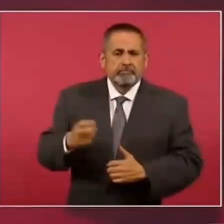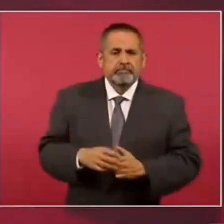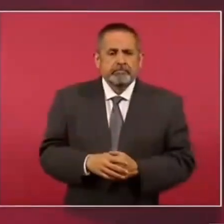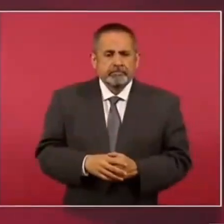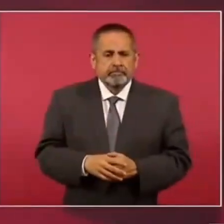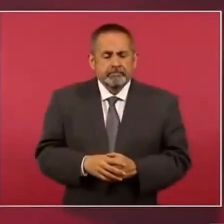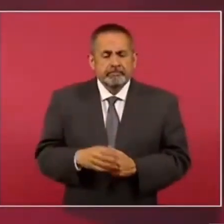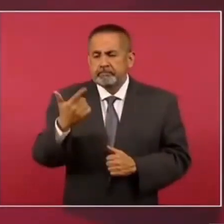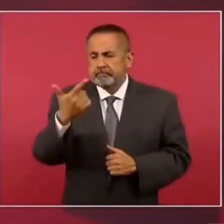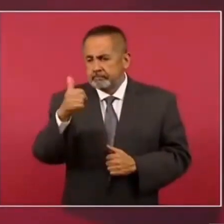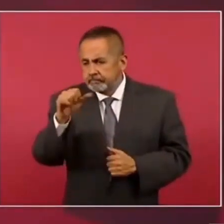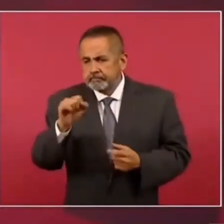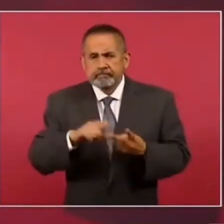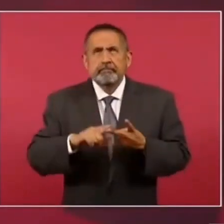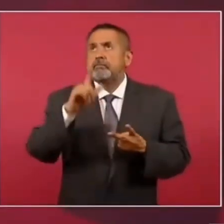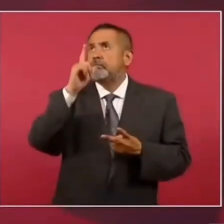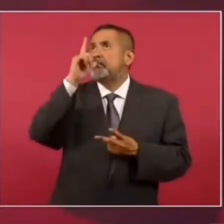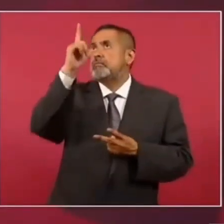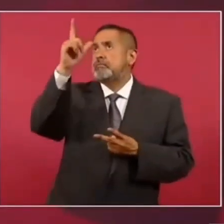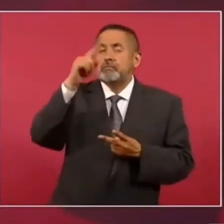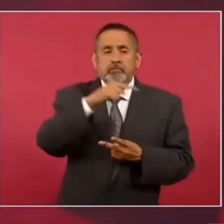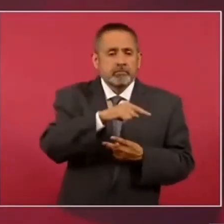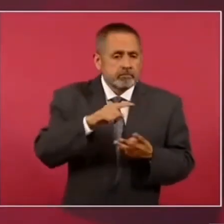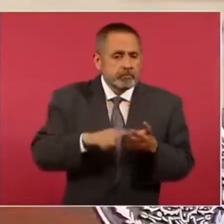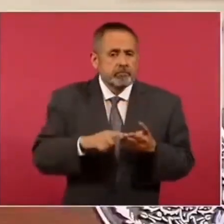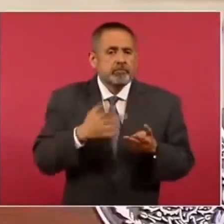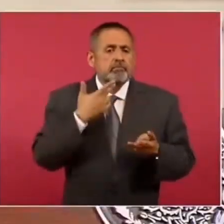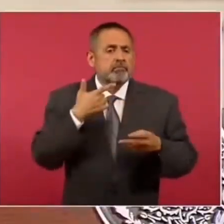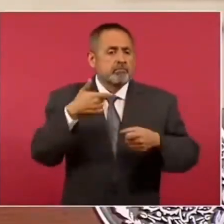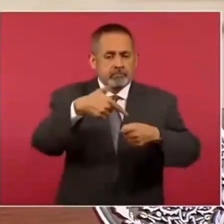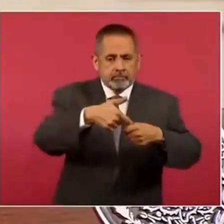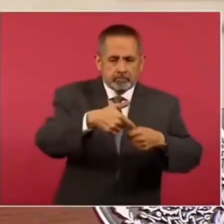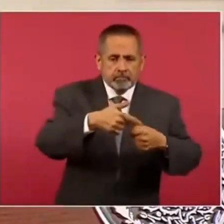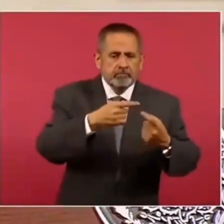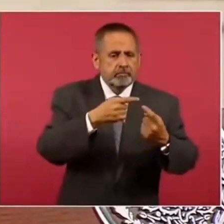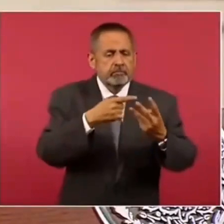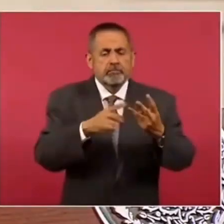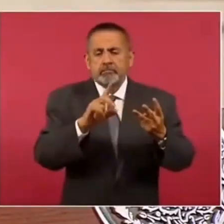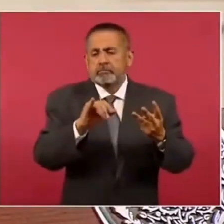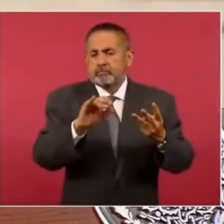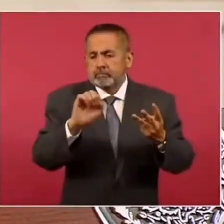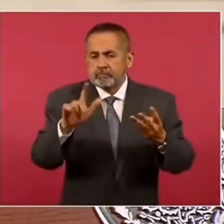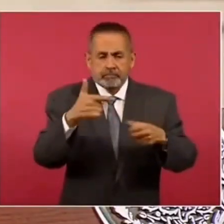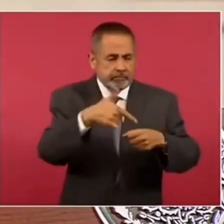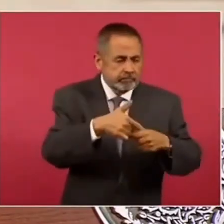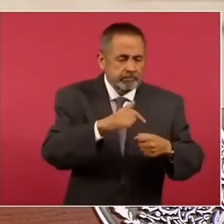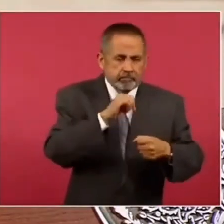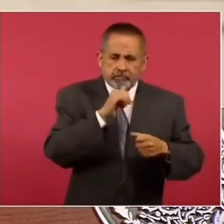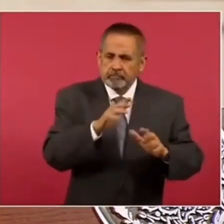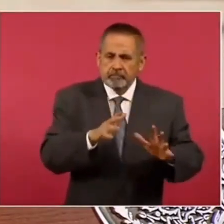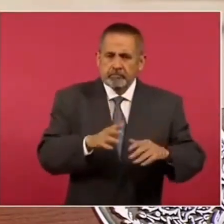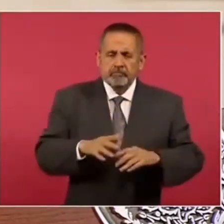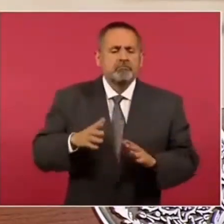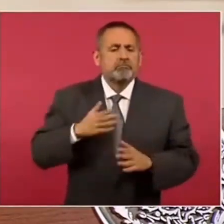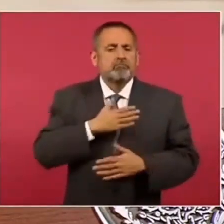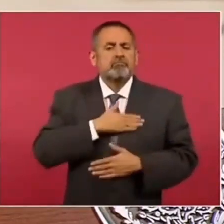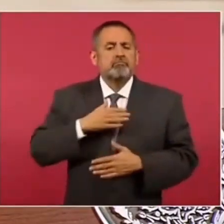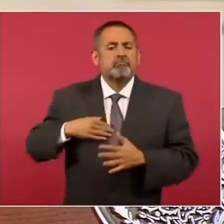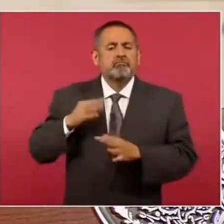del gas, las gasolinas, el diésel, y estoy